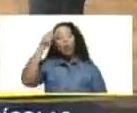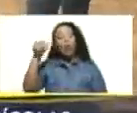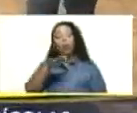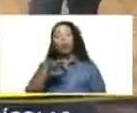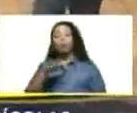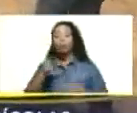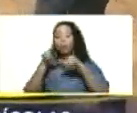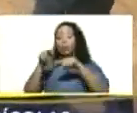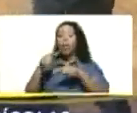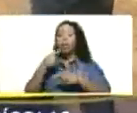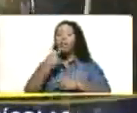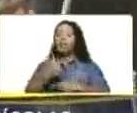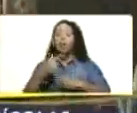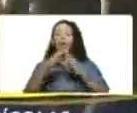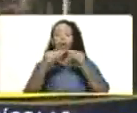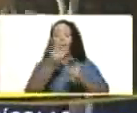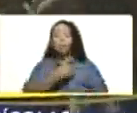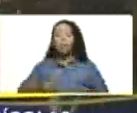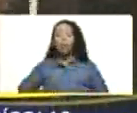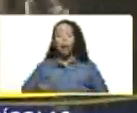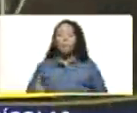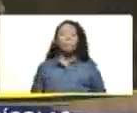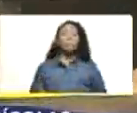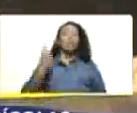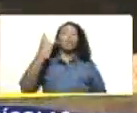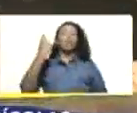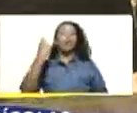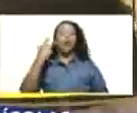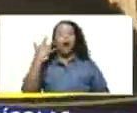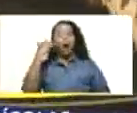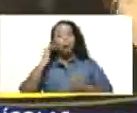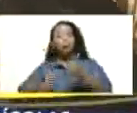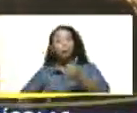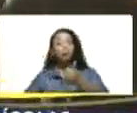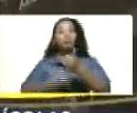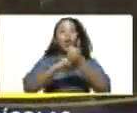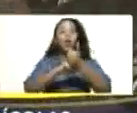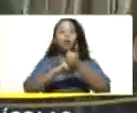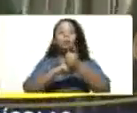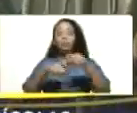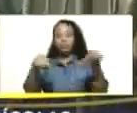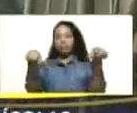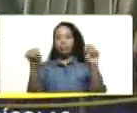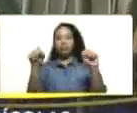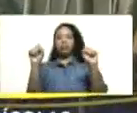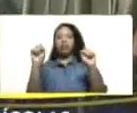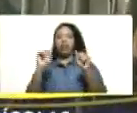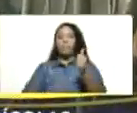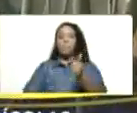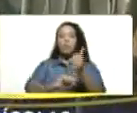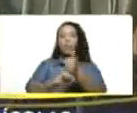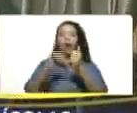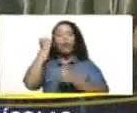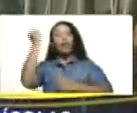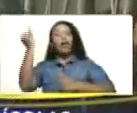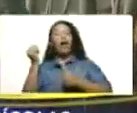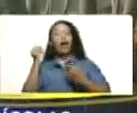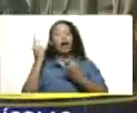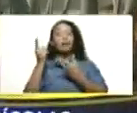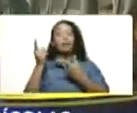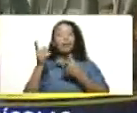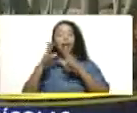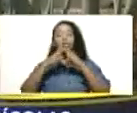balcones, sobre nuestros techos, en estos espacios como los CPAs donde nos encontramos hoy, que son centros para la producción y espacios para la formación. En ese